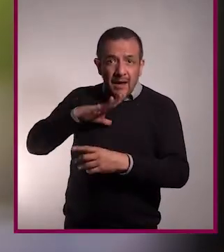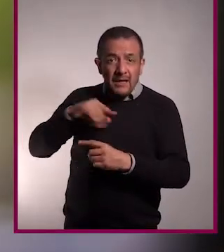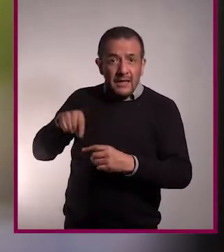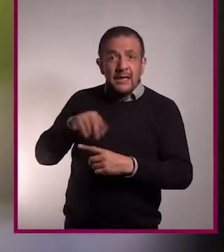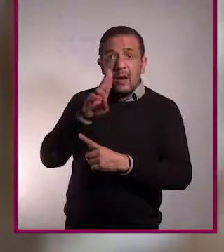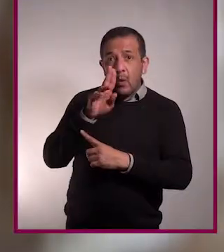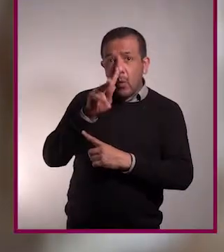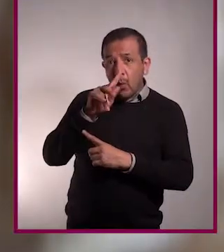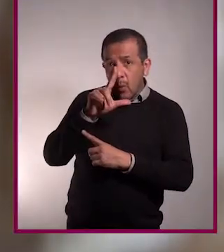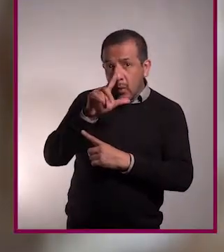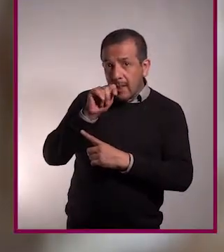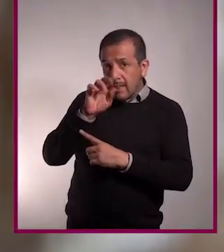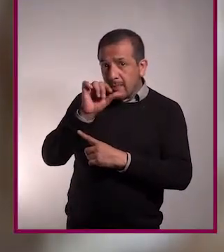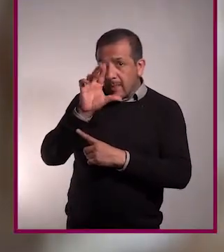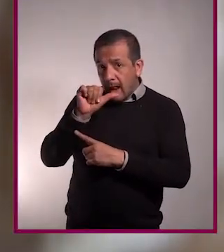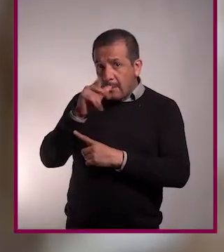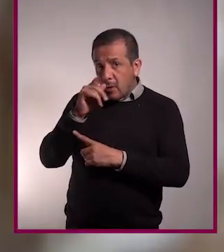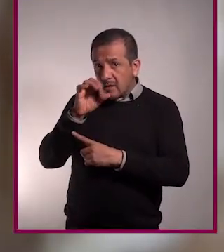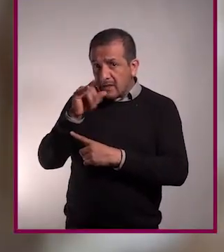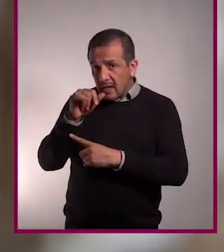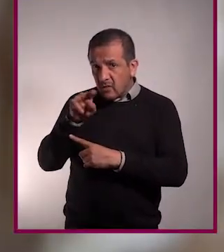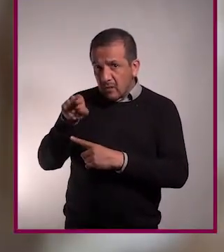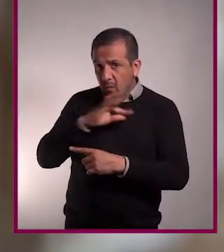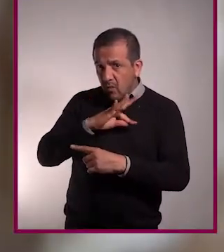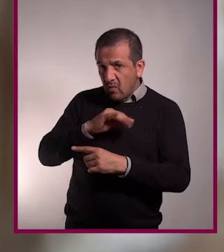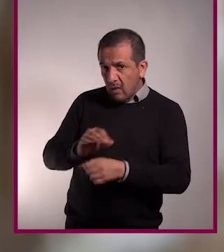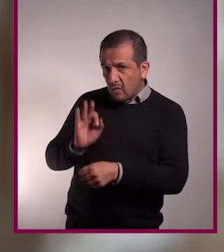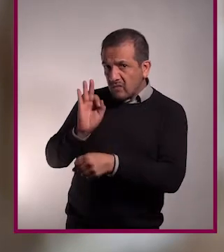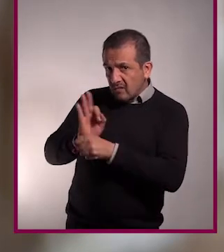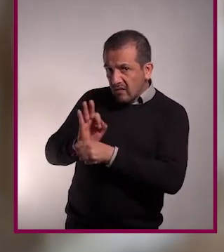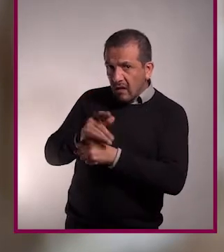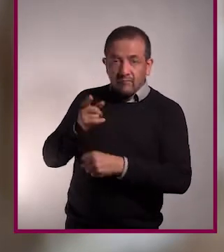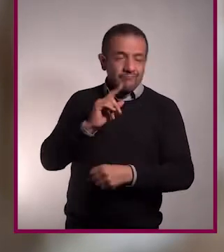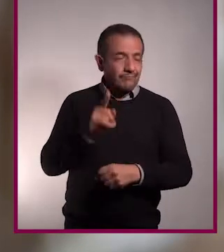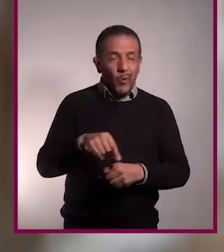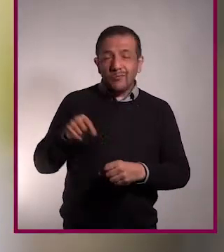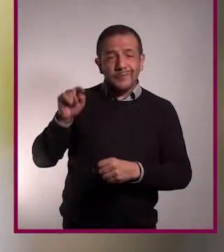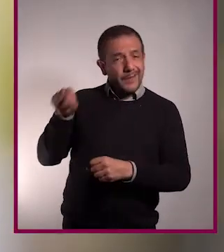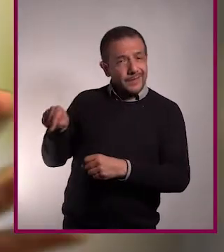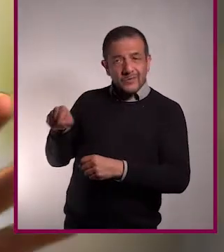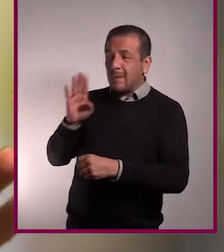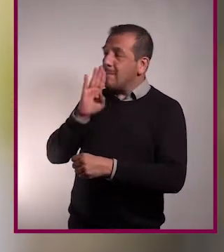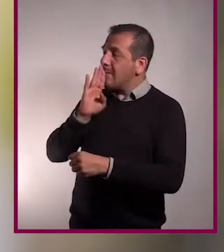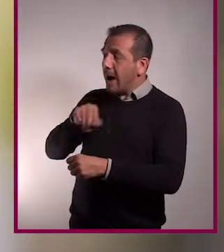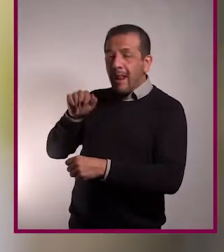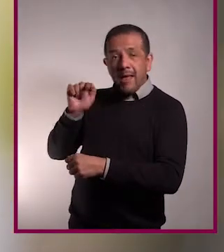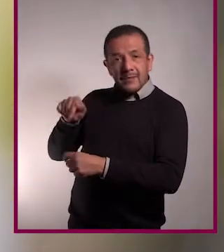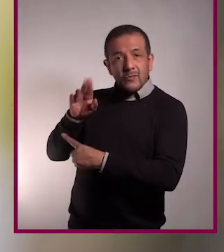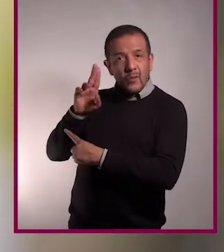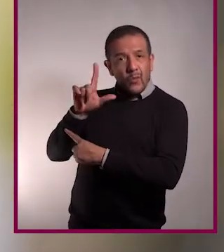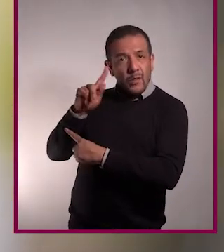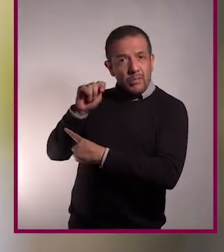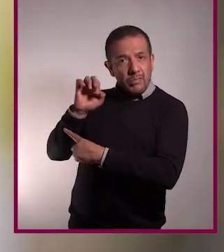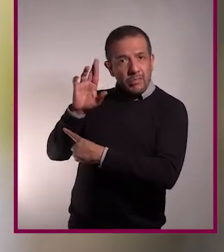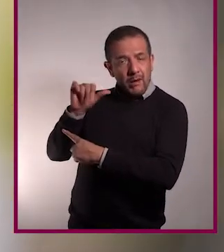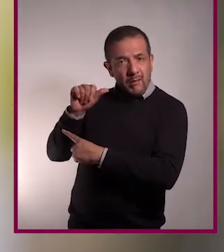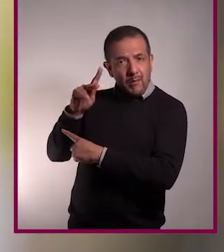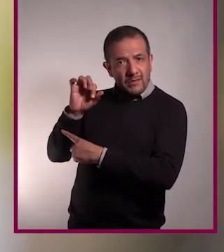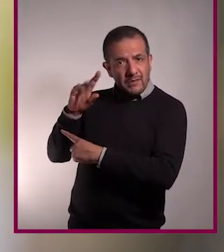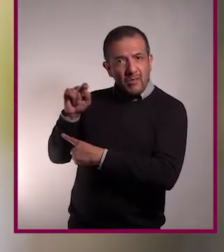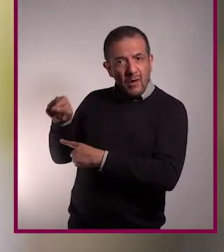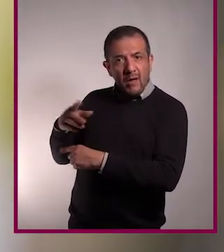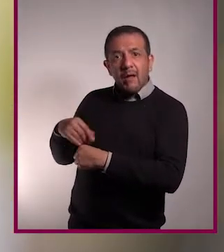su composición. ¿Y los ultraprocesados? ¿Hay algo que se pueda defender de ellos? Nada, son indefendibles. Los